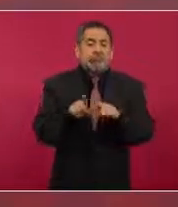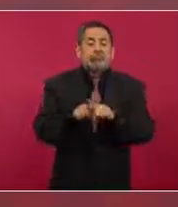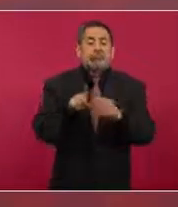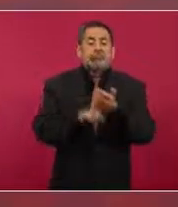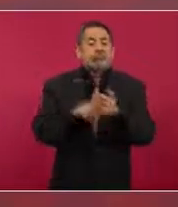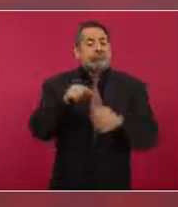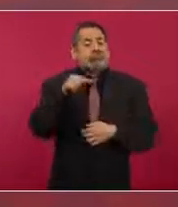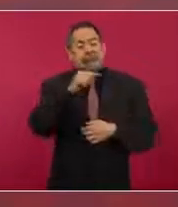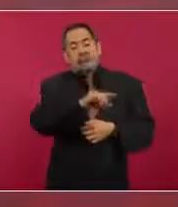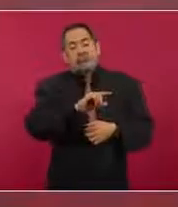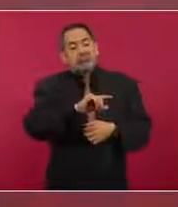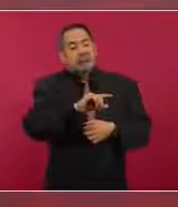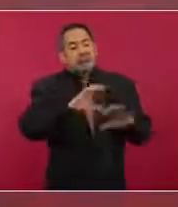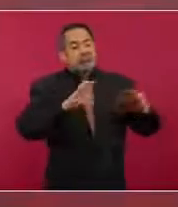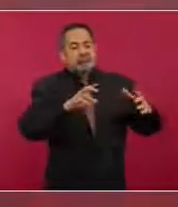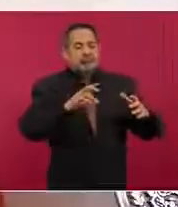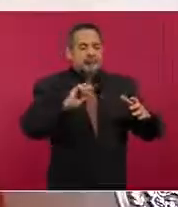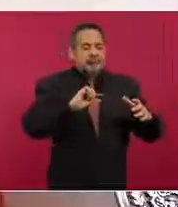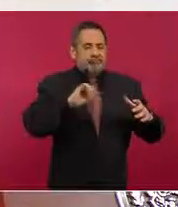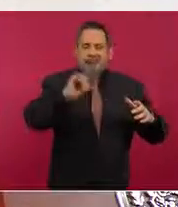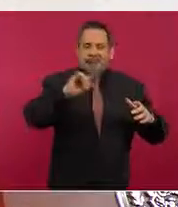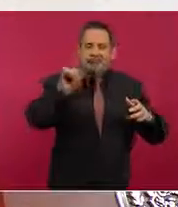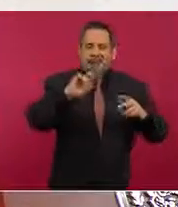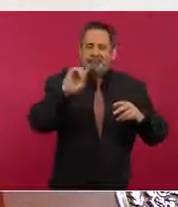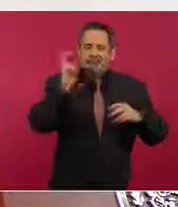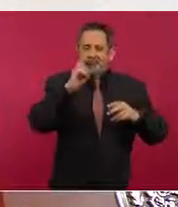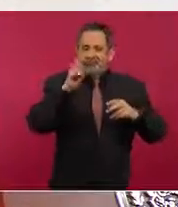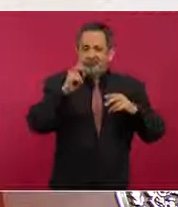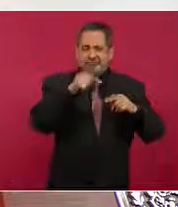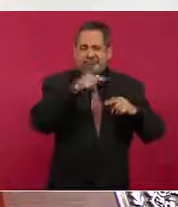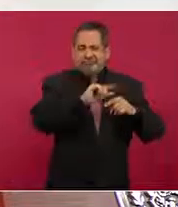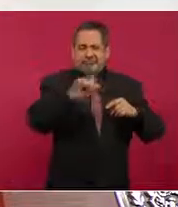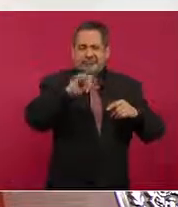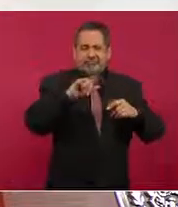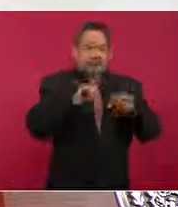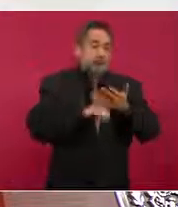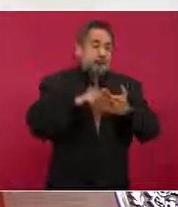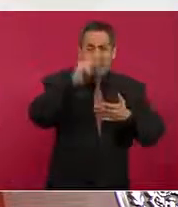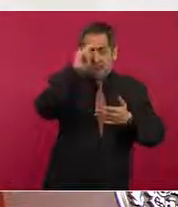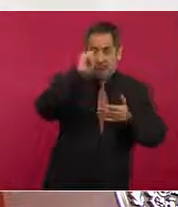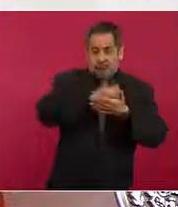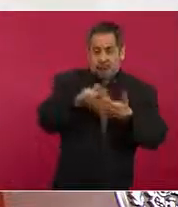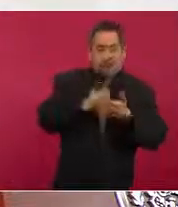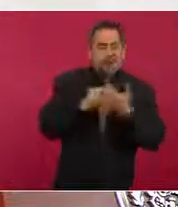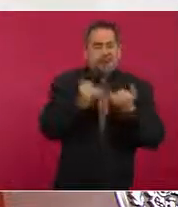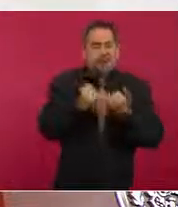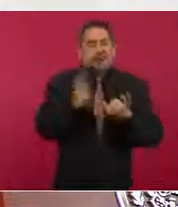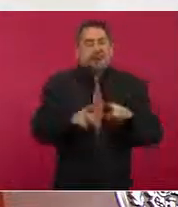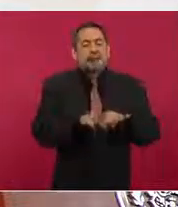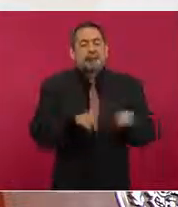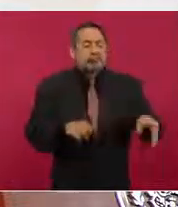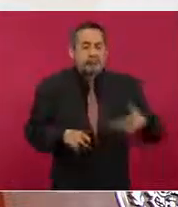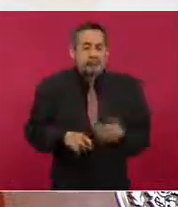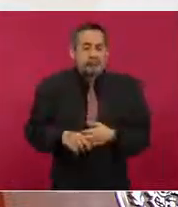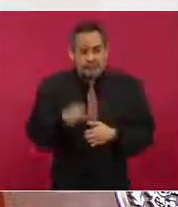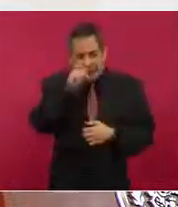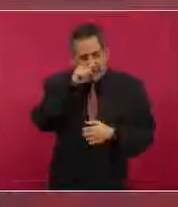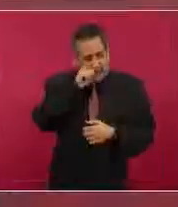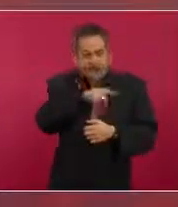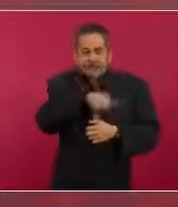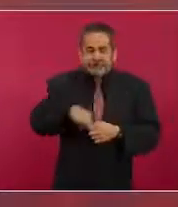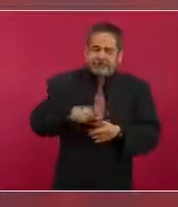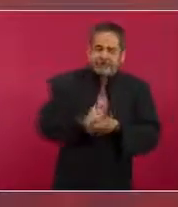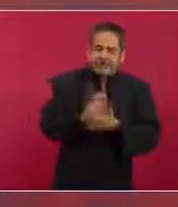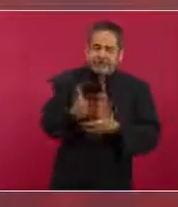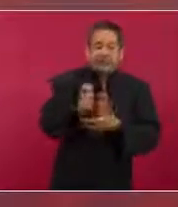la academia, no en todos los casos, pero sí tenían